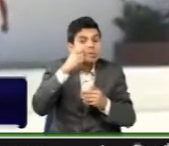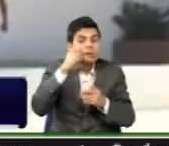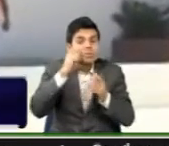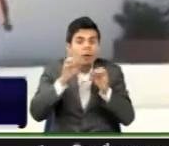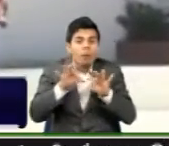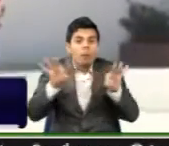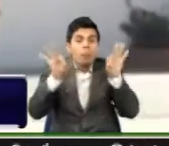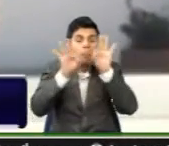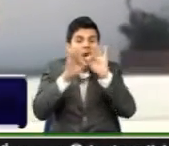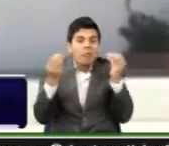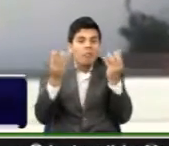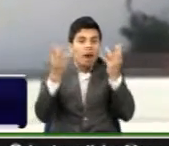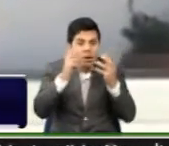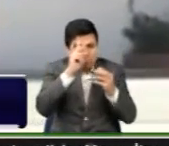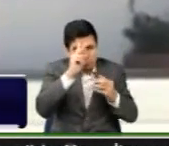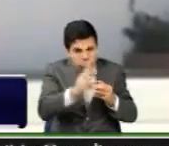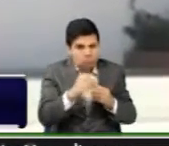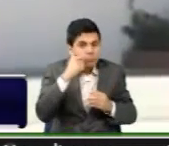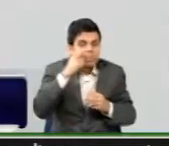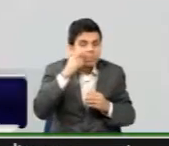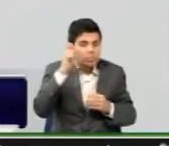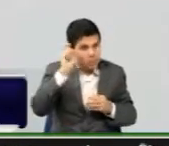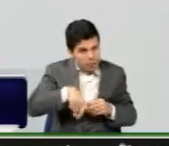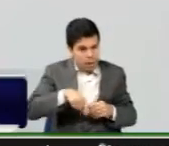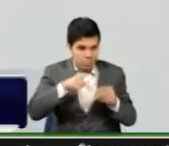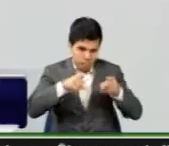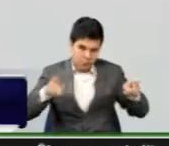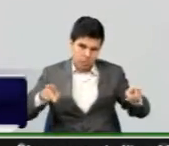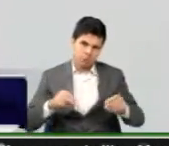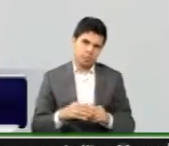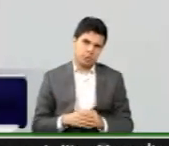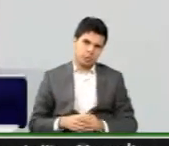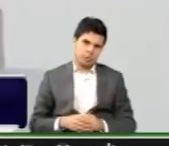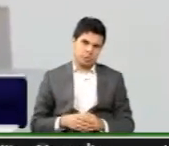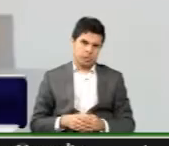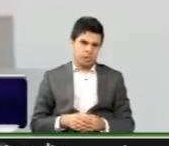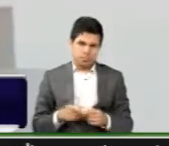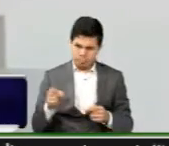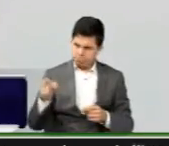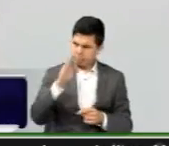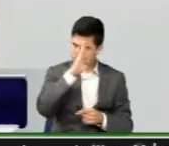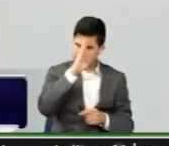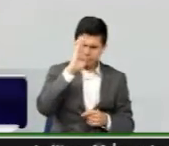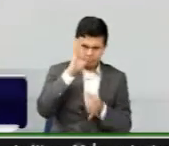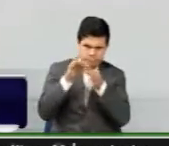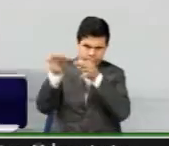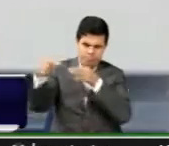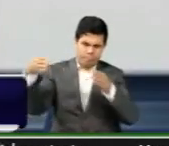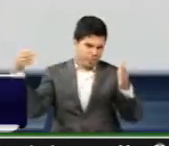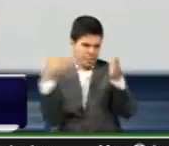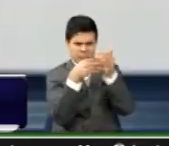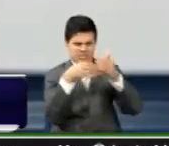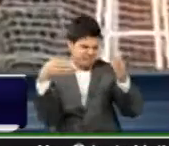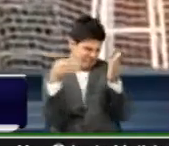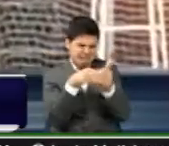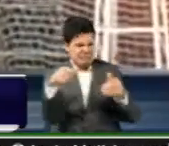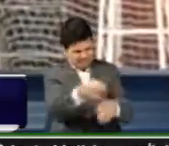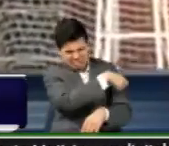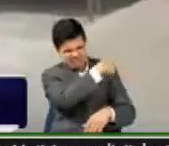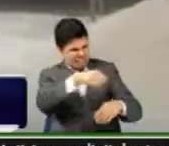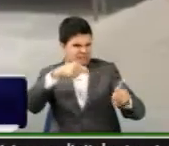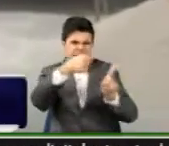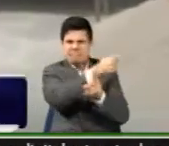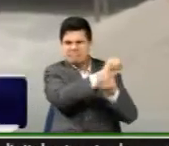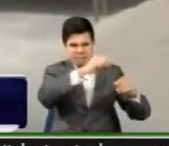y lamentamos profundamente este hecho, un hecho de intolerancia que ocurre en el municipio de San Gil, un hecho de intolerancia contra la